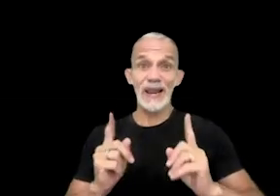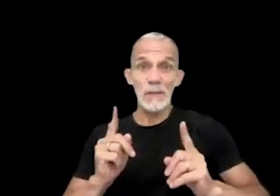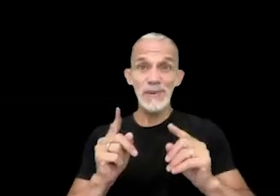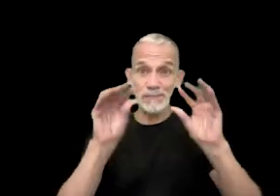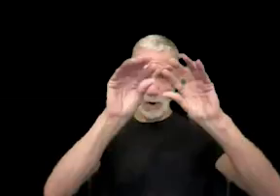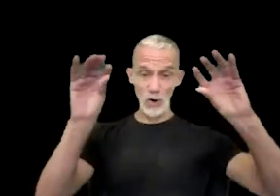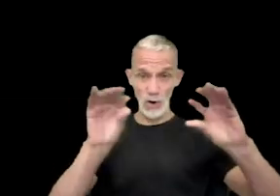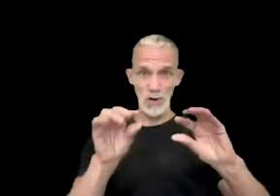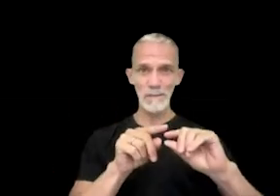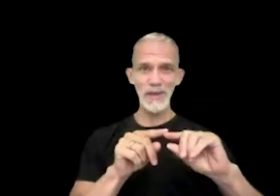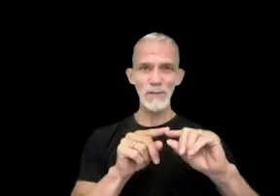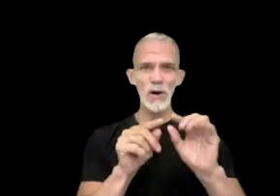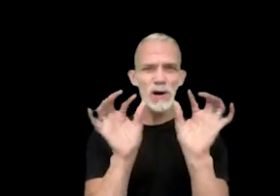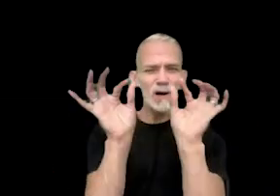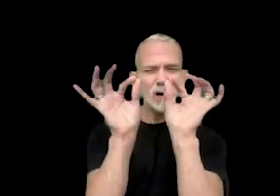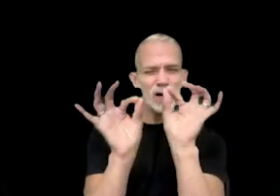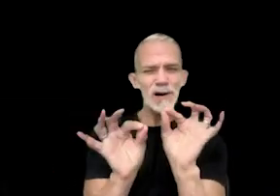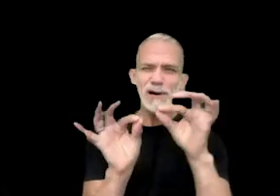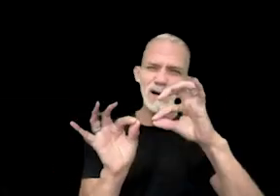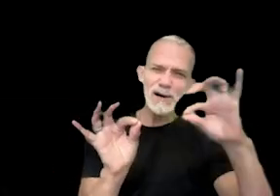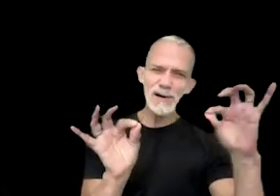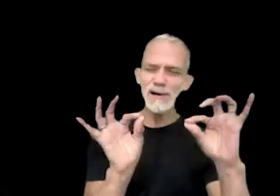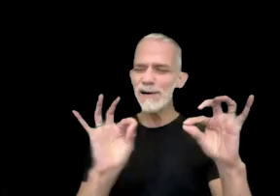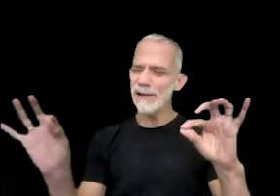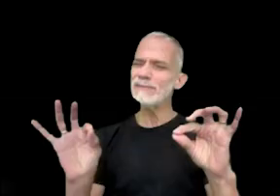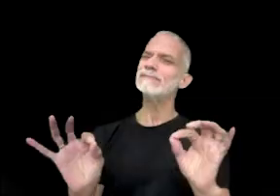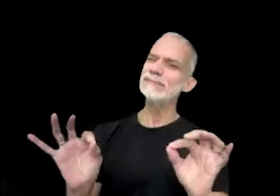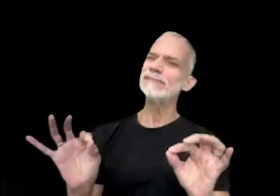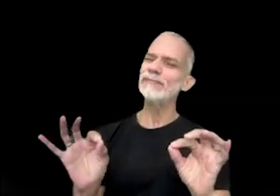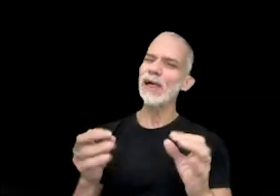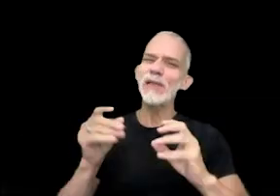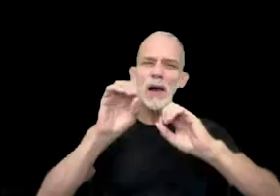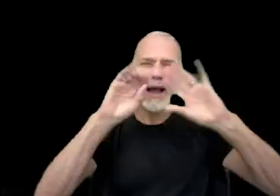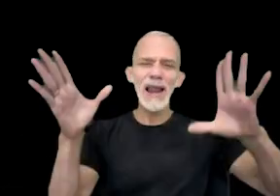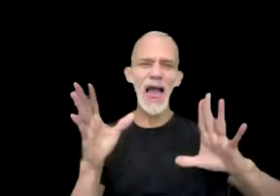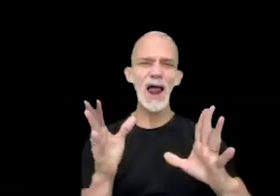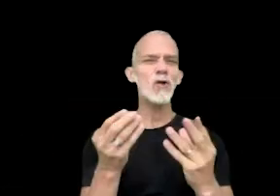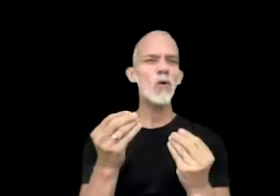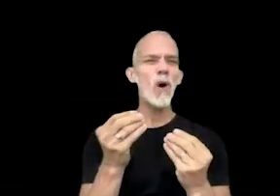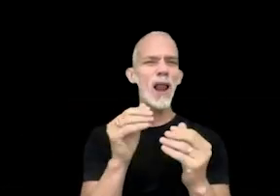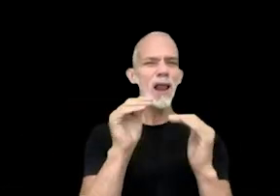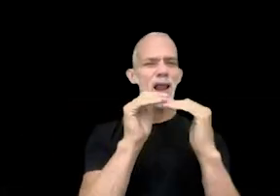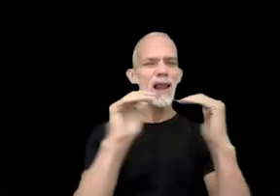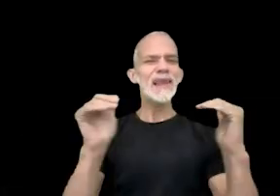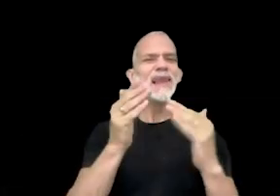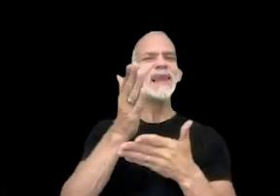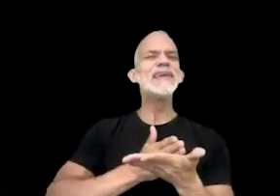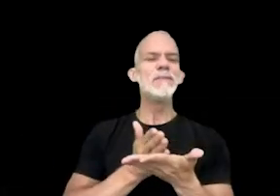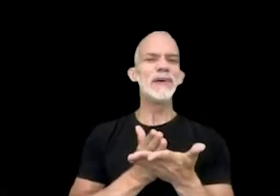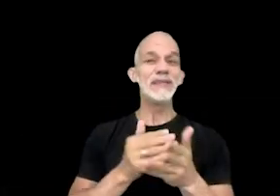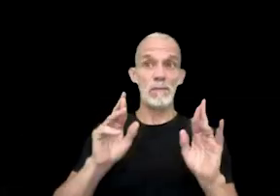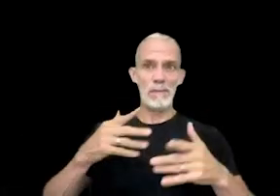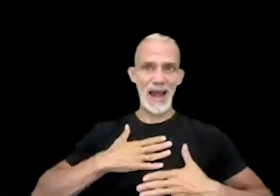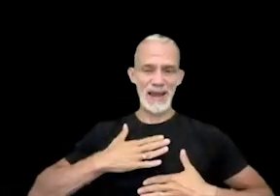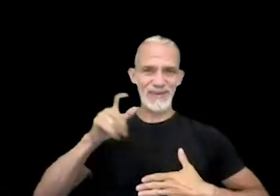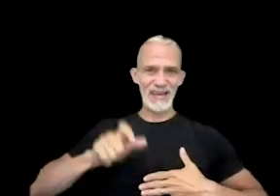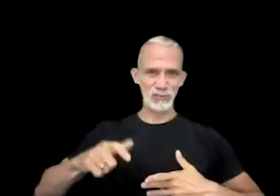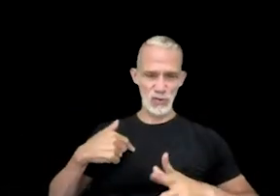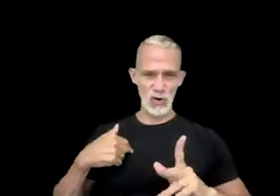gráfico, trazar un par de líneas, que esto es lo que nos va a definir qué es lo que hace el planificador tributario.